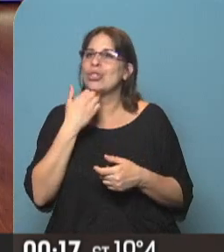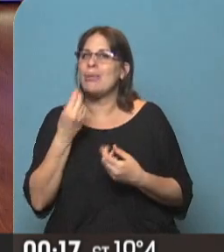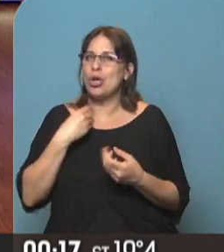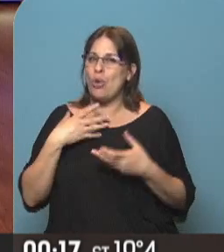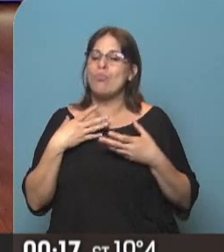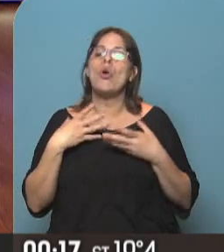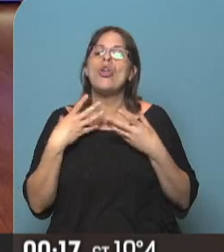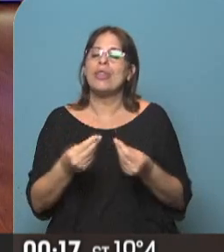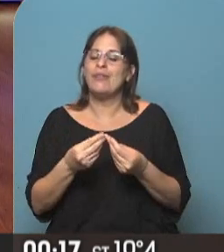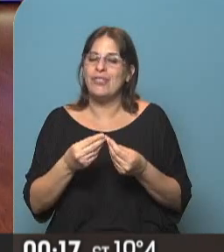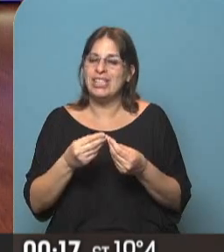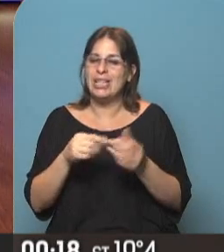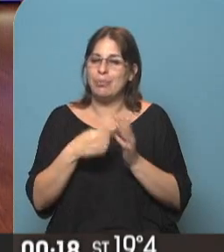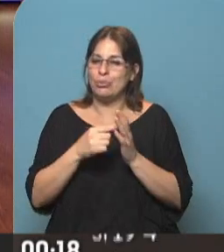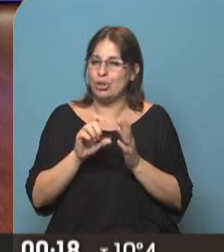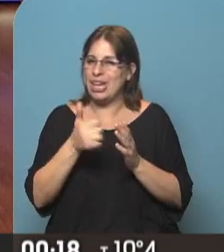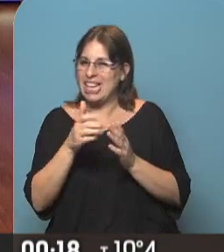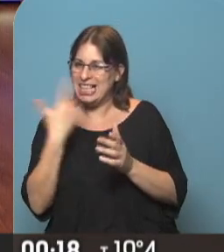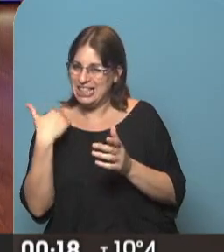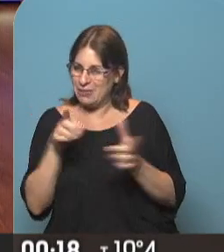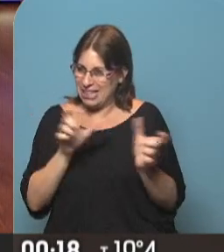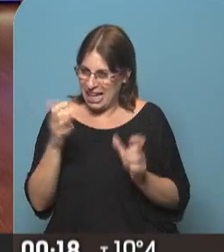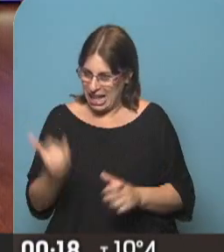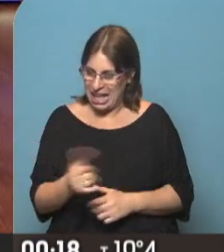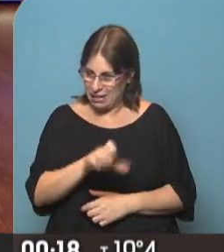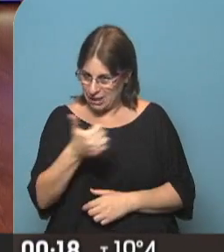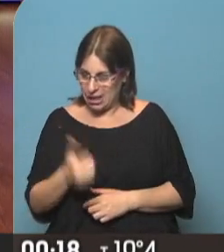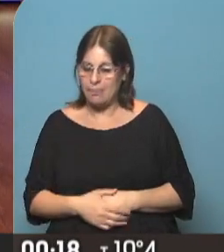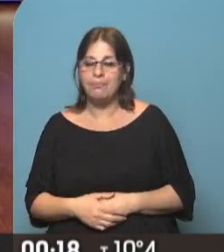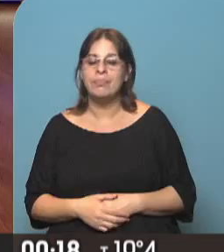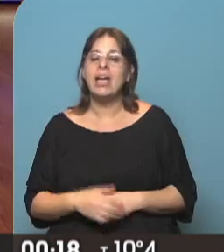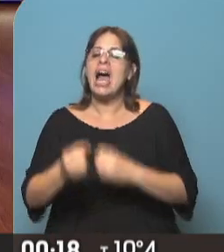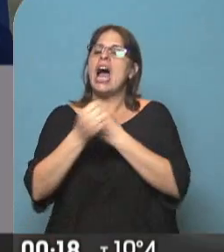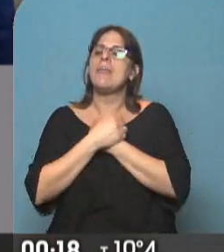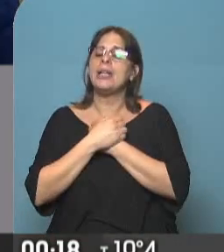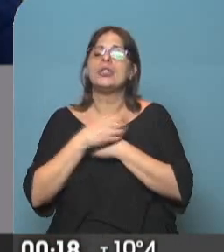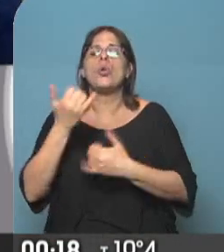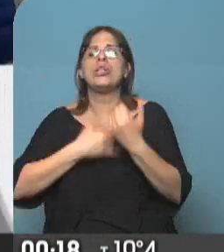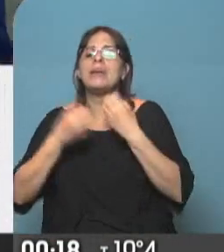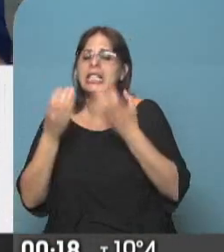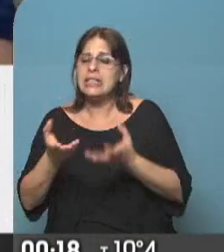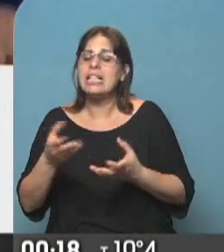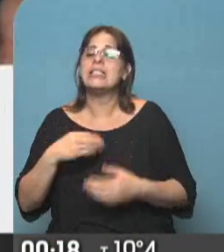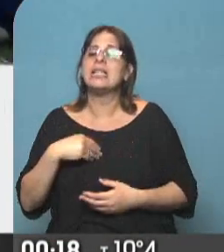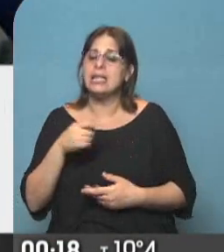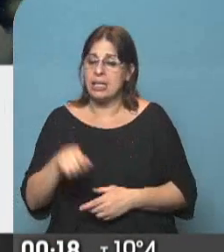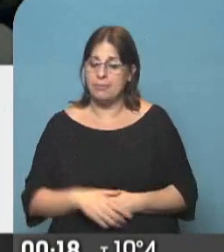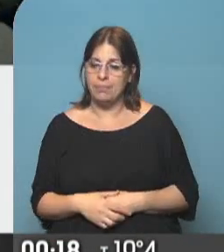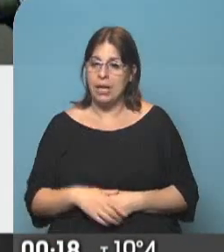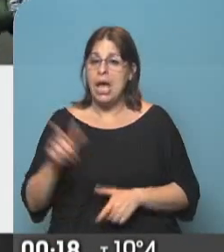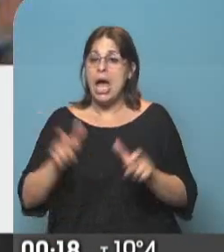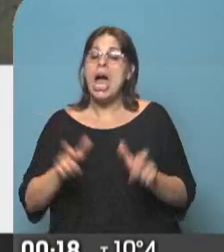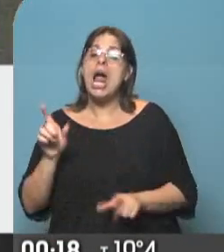gran ventaja que tenía el millonario. Un abrazo, Eduardo. Cerrame y decime cómo está el clima ahí. Pablo, se habla de milagro y pasan algunos